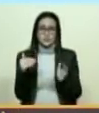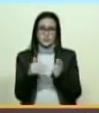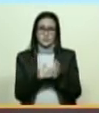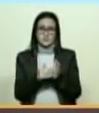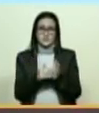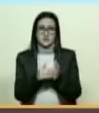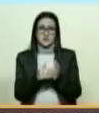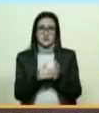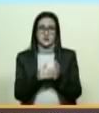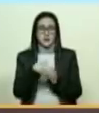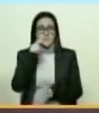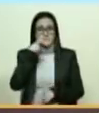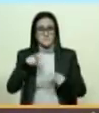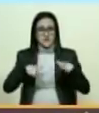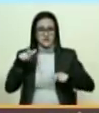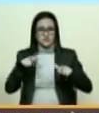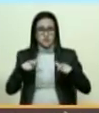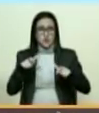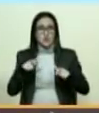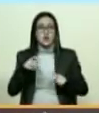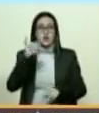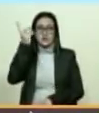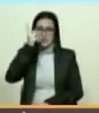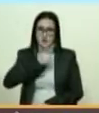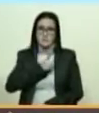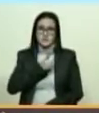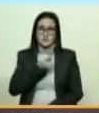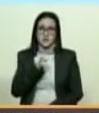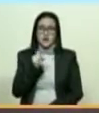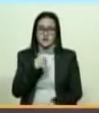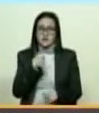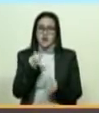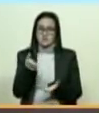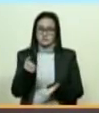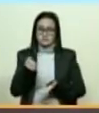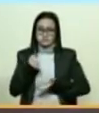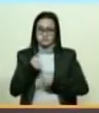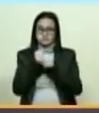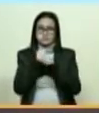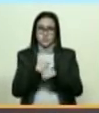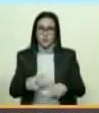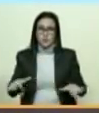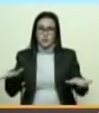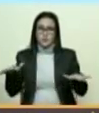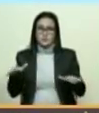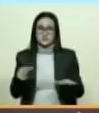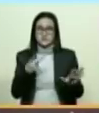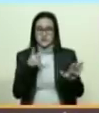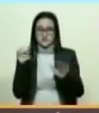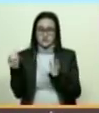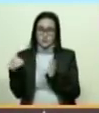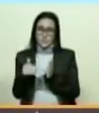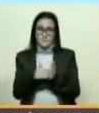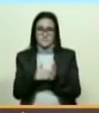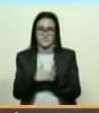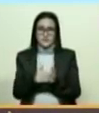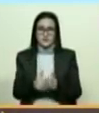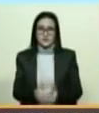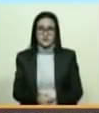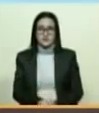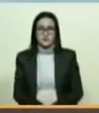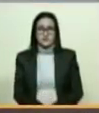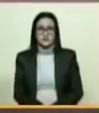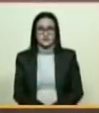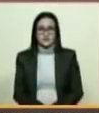64.006 personas con algún tipo de discapacidad han recibido el bono José Gregorio